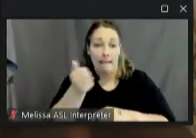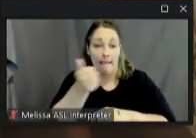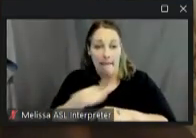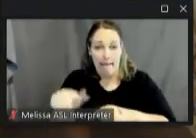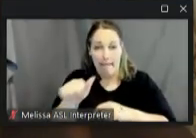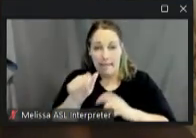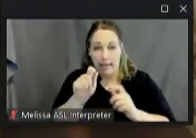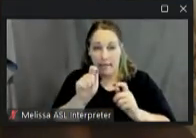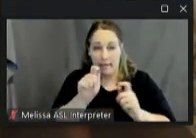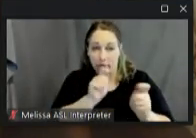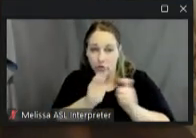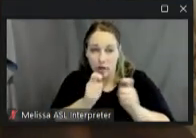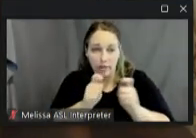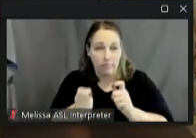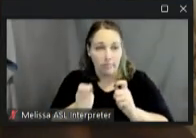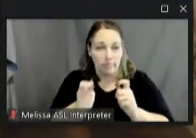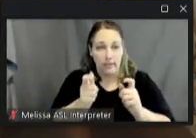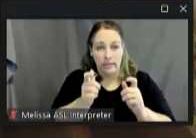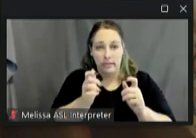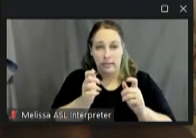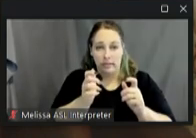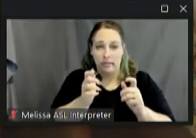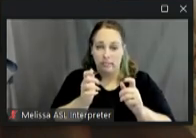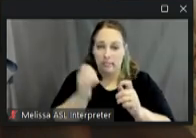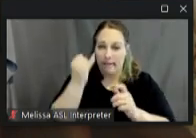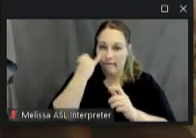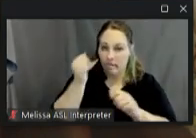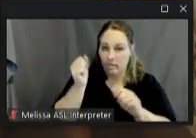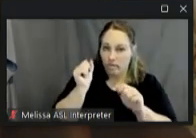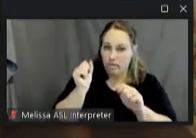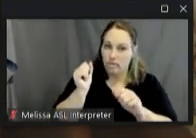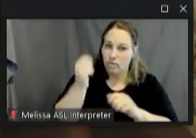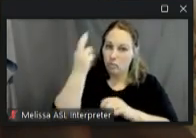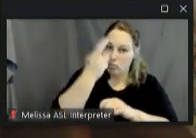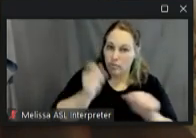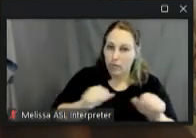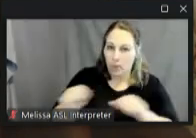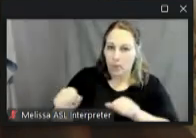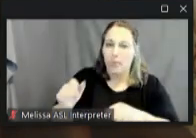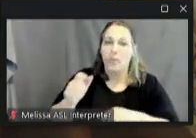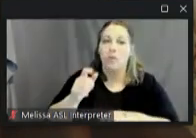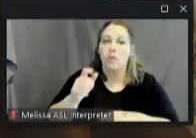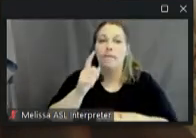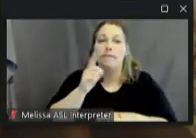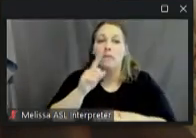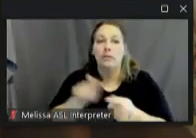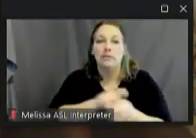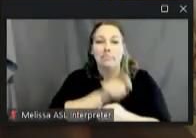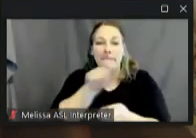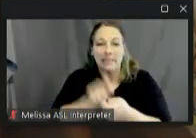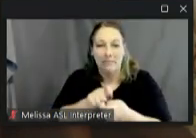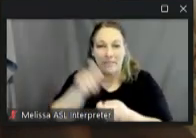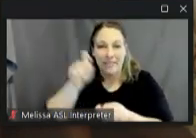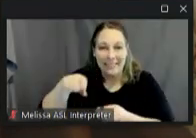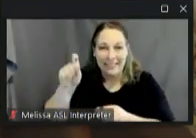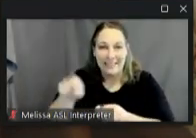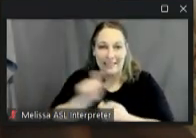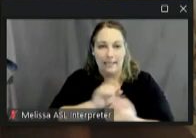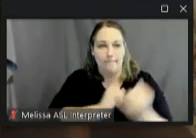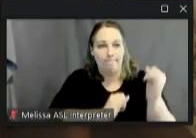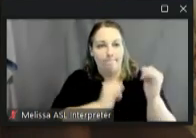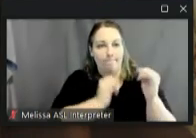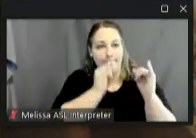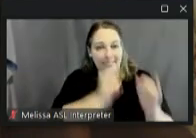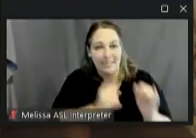mujer con discapacidad en función de la necesidad particular, pero también en función de su discapacidad.